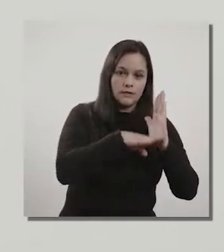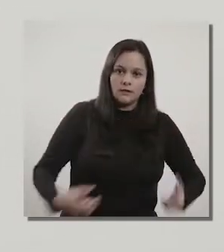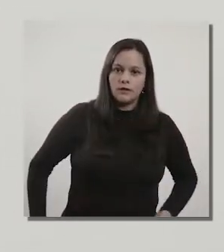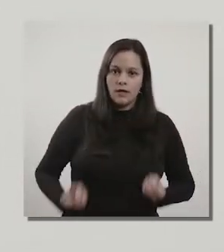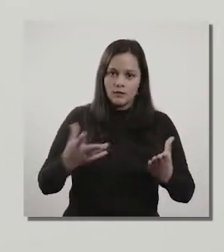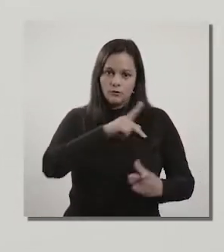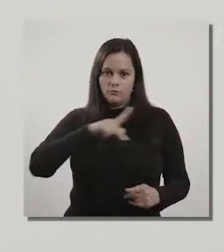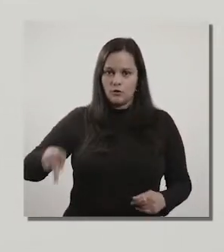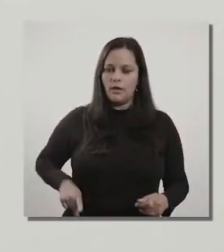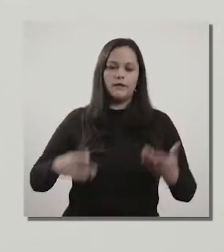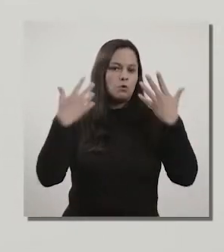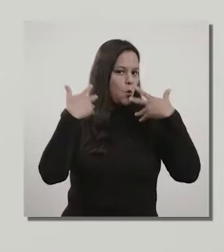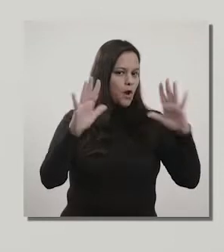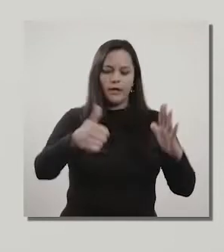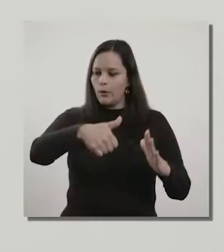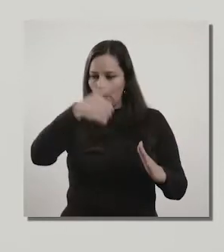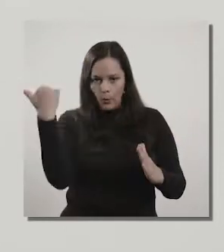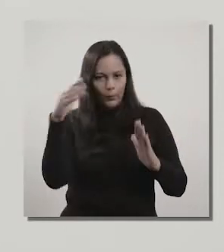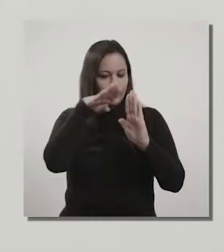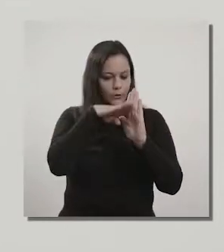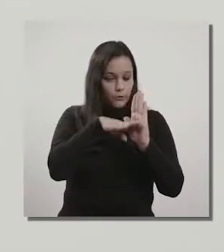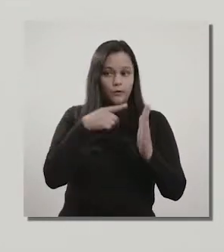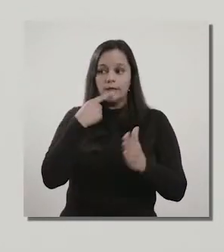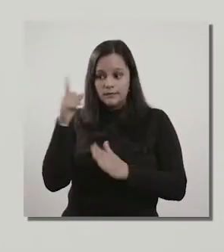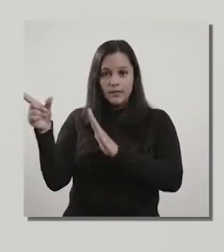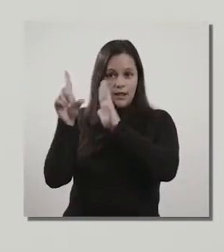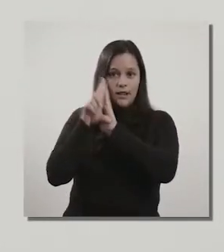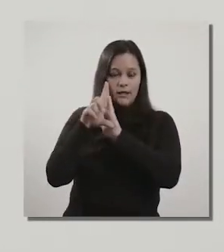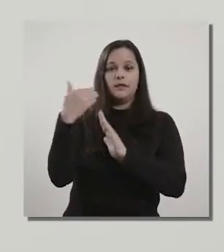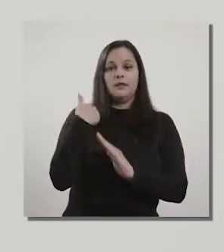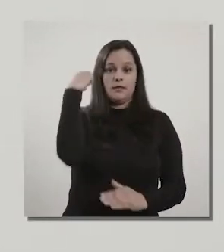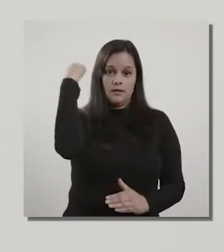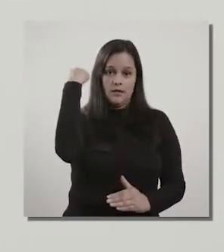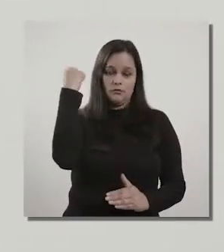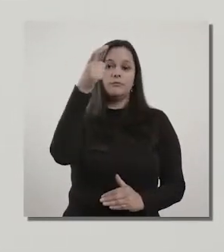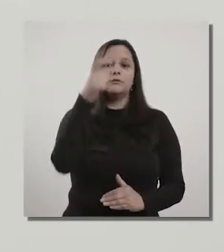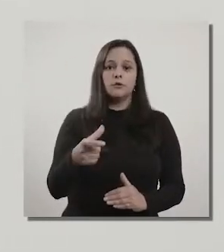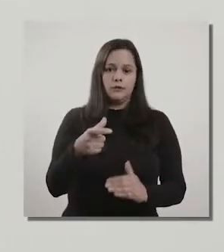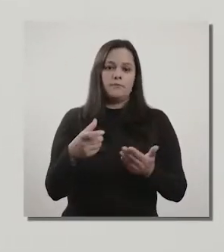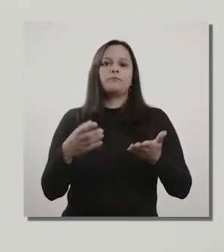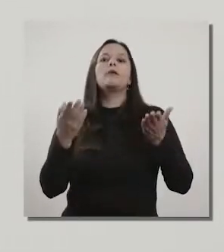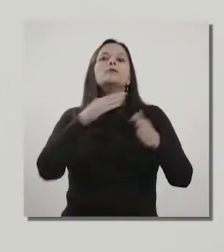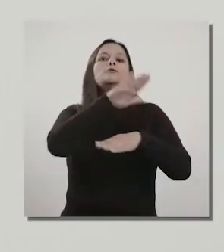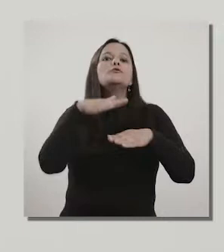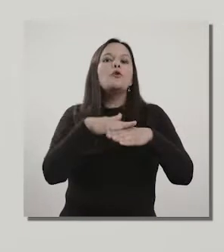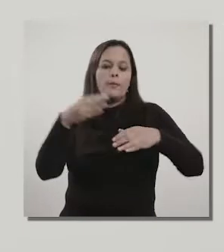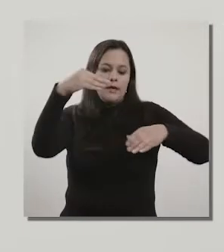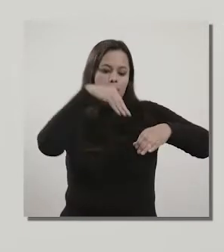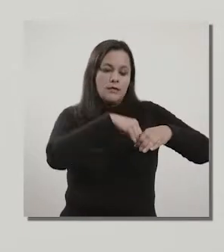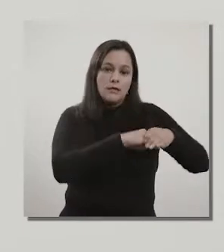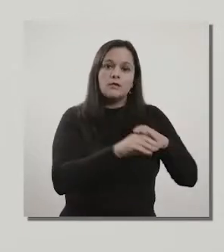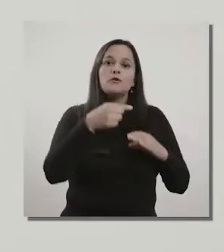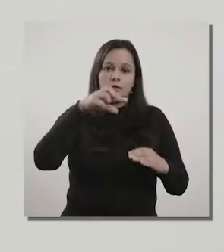los gastos personales. Se restará cualquier otra deducción establecida por la ley a la que tenga derecho el contribuyente, exclusivamente